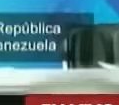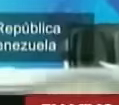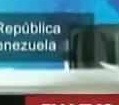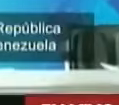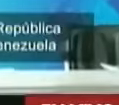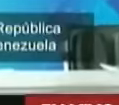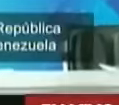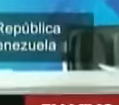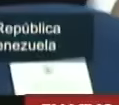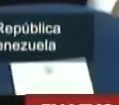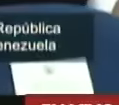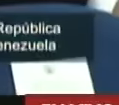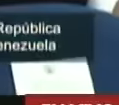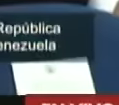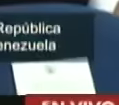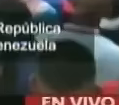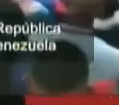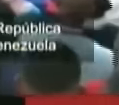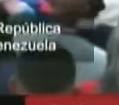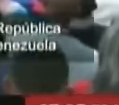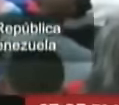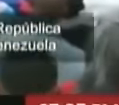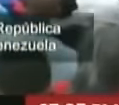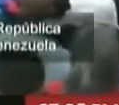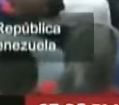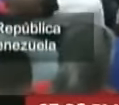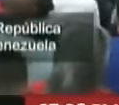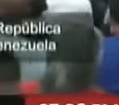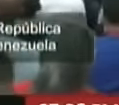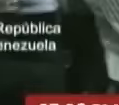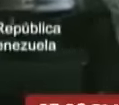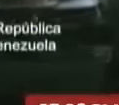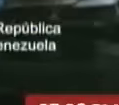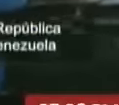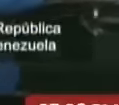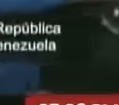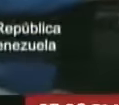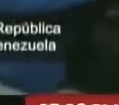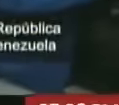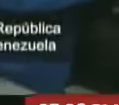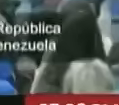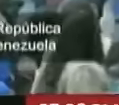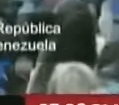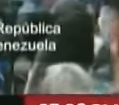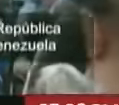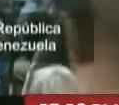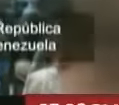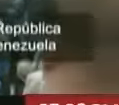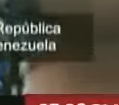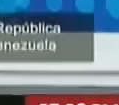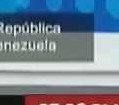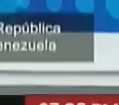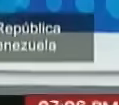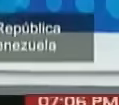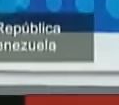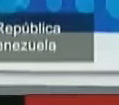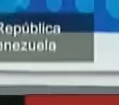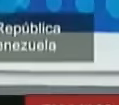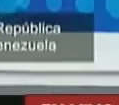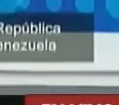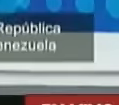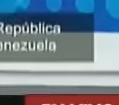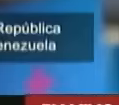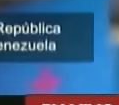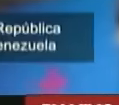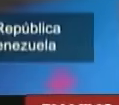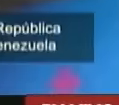En su programa número 42 de Con Maduro Más, el presidente de la República Bolivariana de Venezuela, Nicolás Maduro,